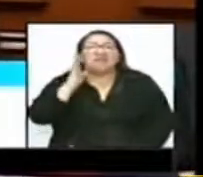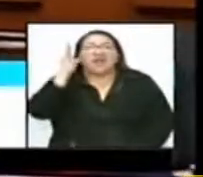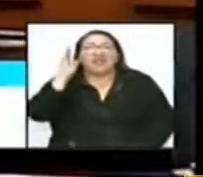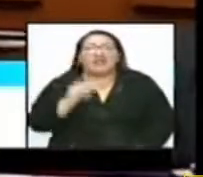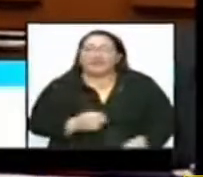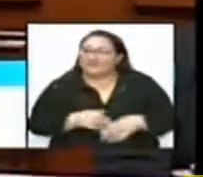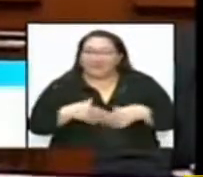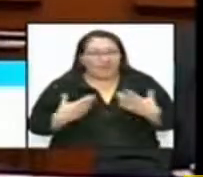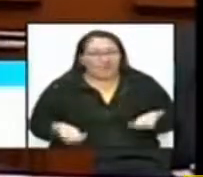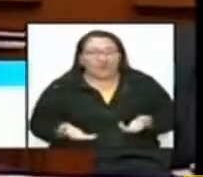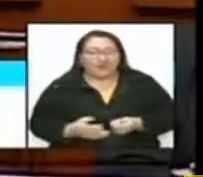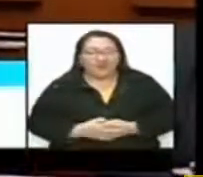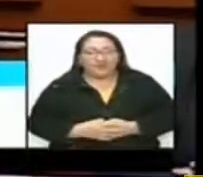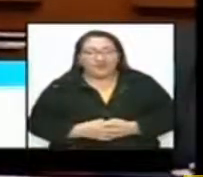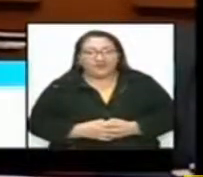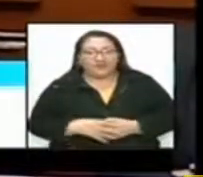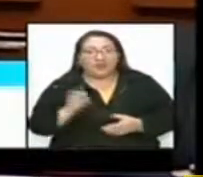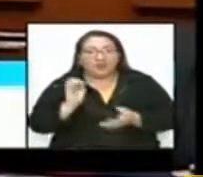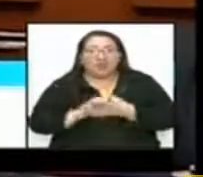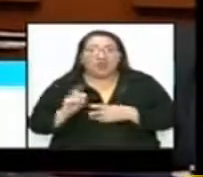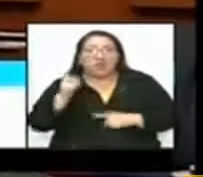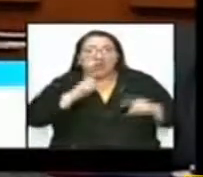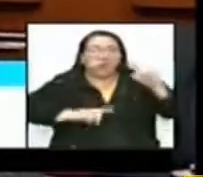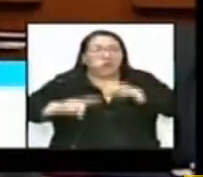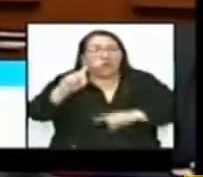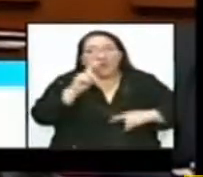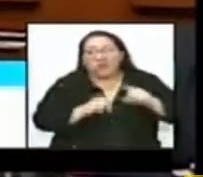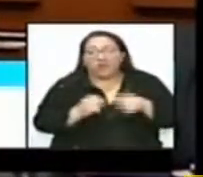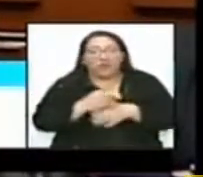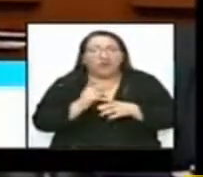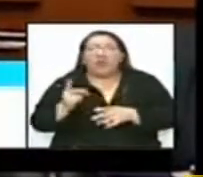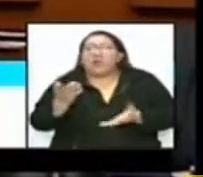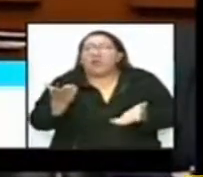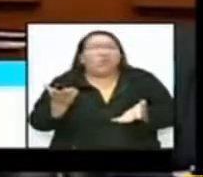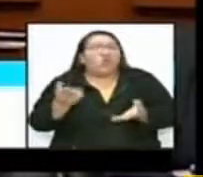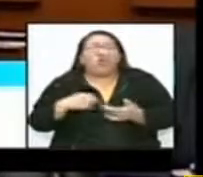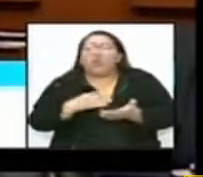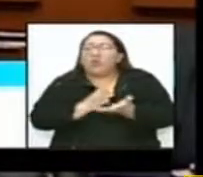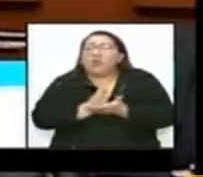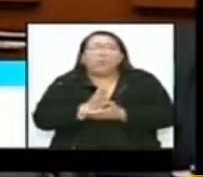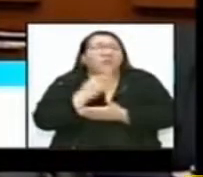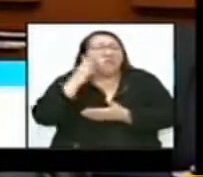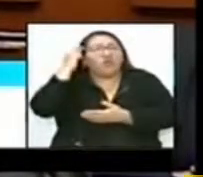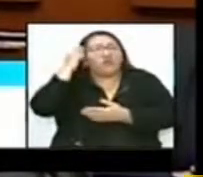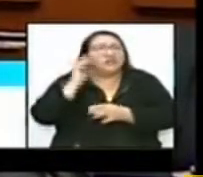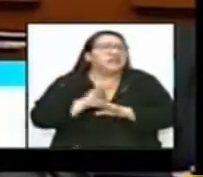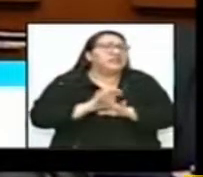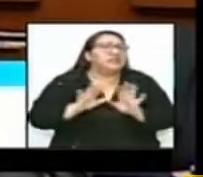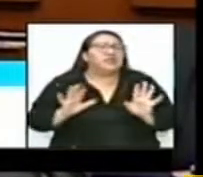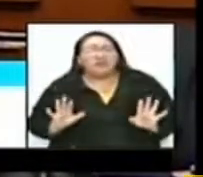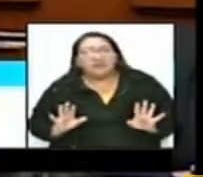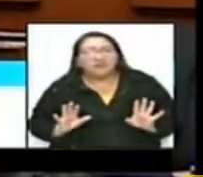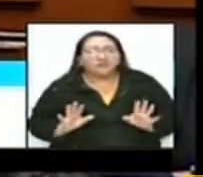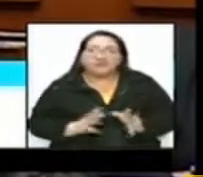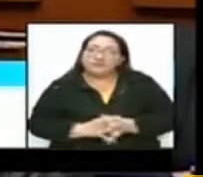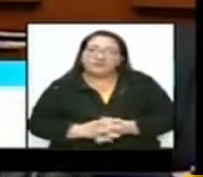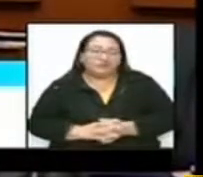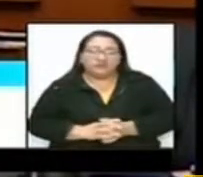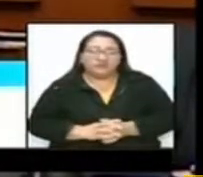a envolverla en un esquema de carácter estrictamente político en función de